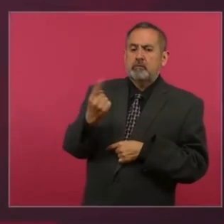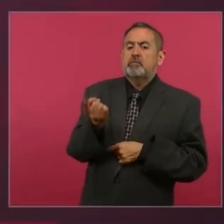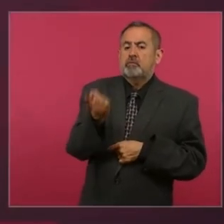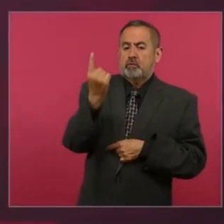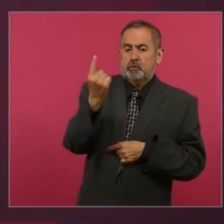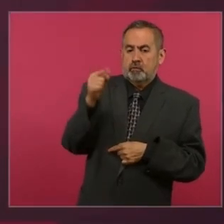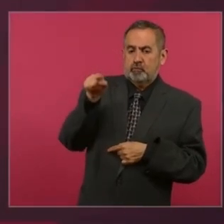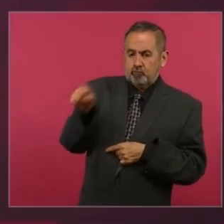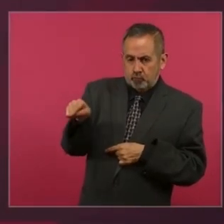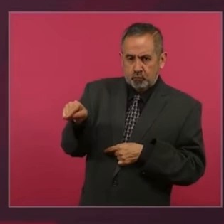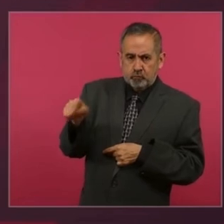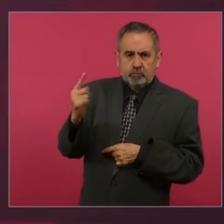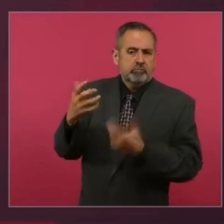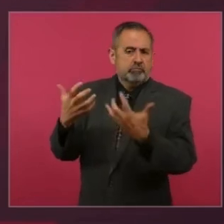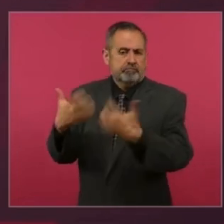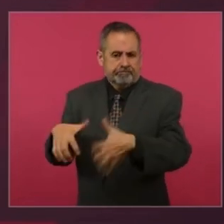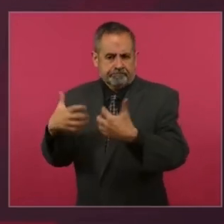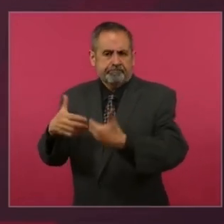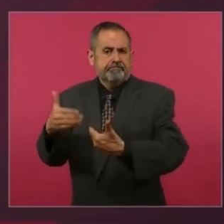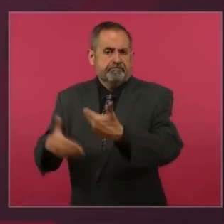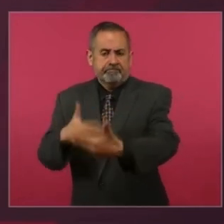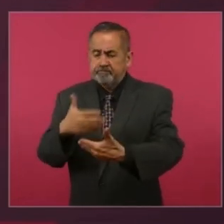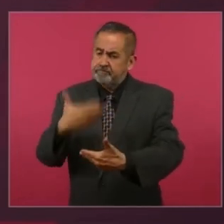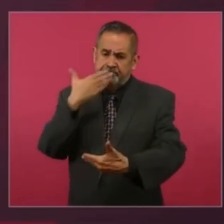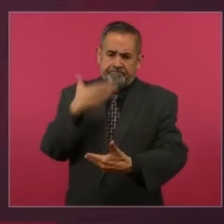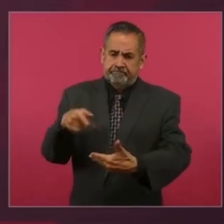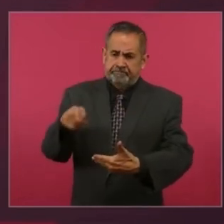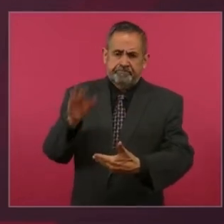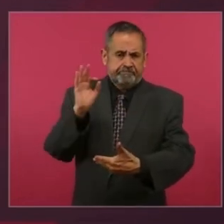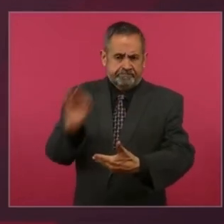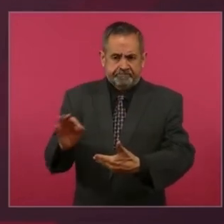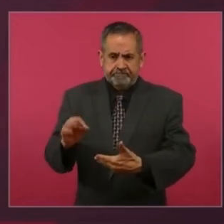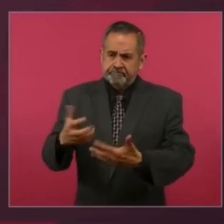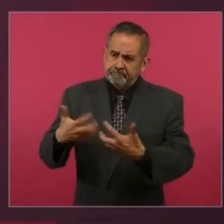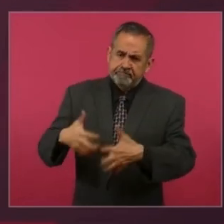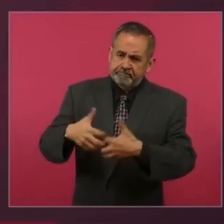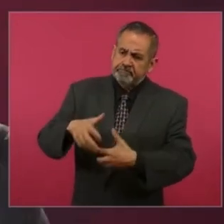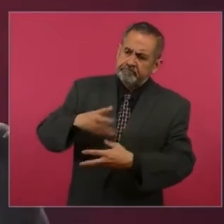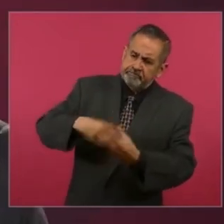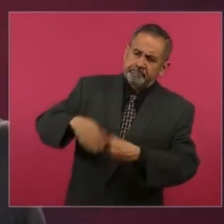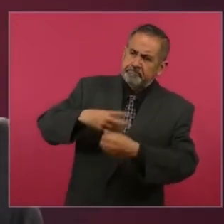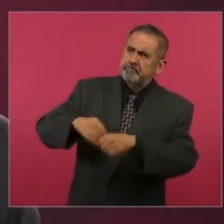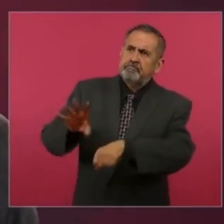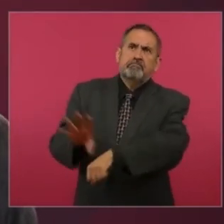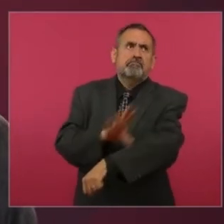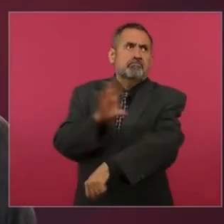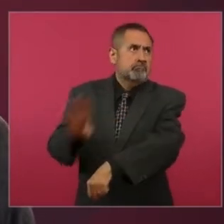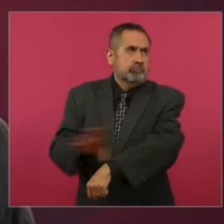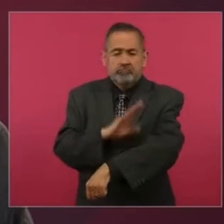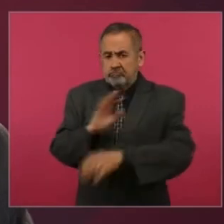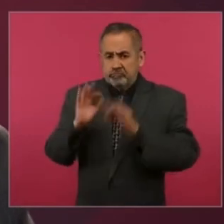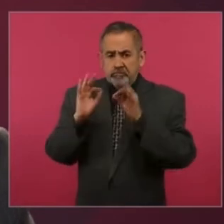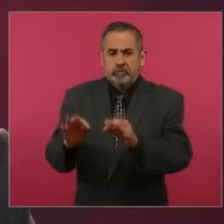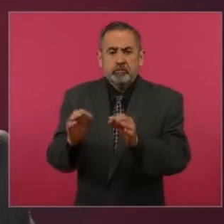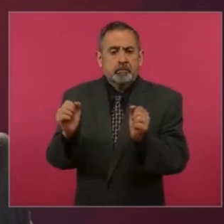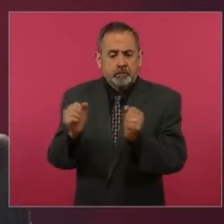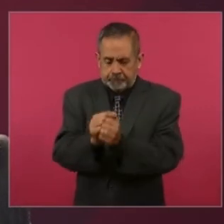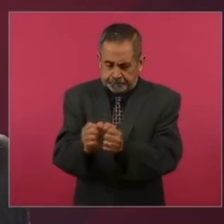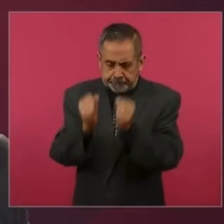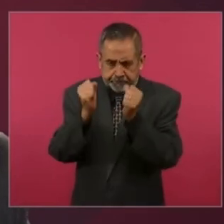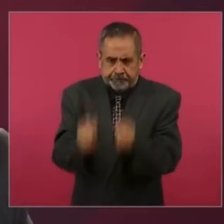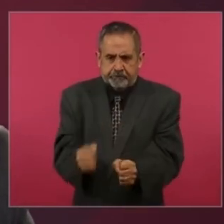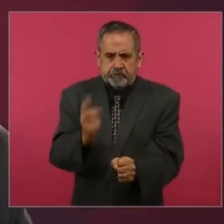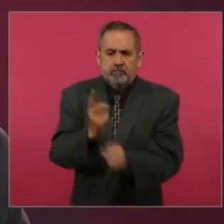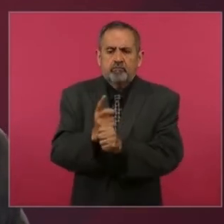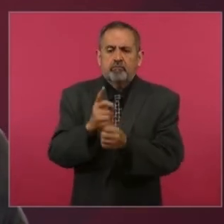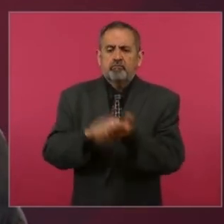está funcionando muy bien, se genera energía con seguridad.